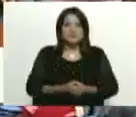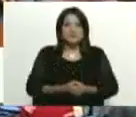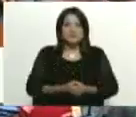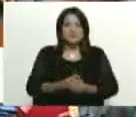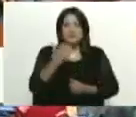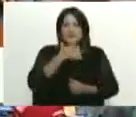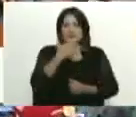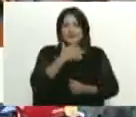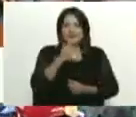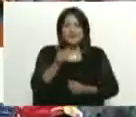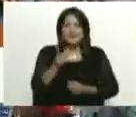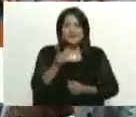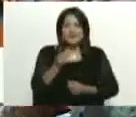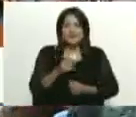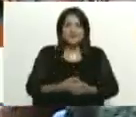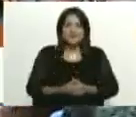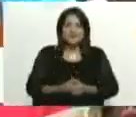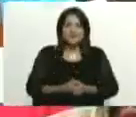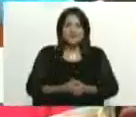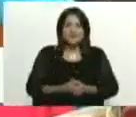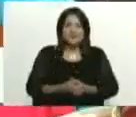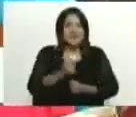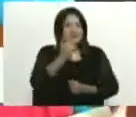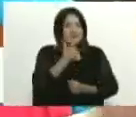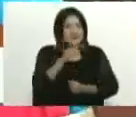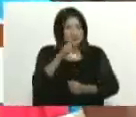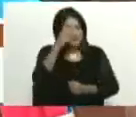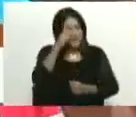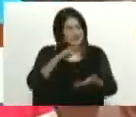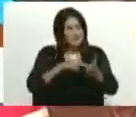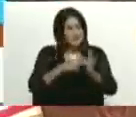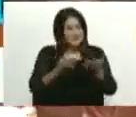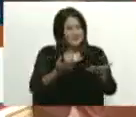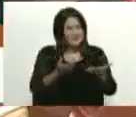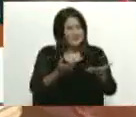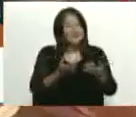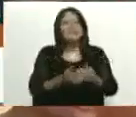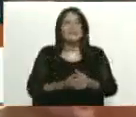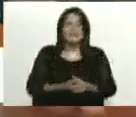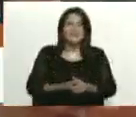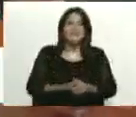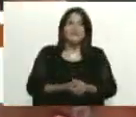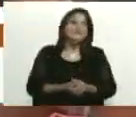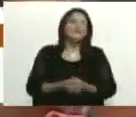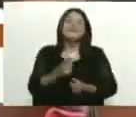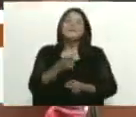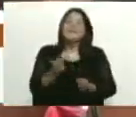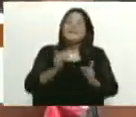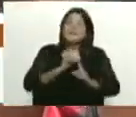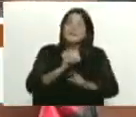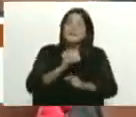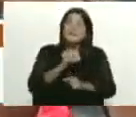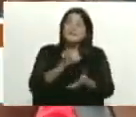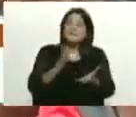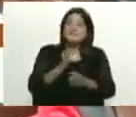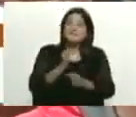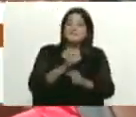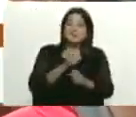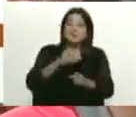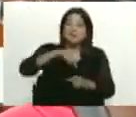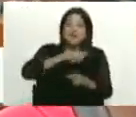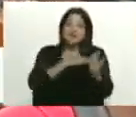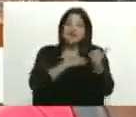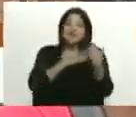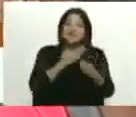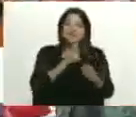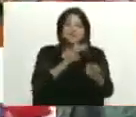Una pera. ¿Sabes lo que es un mango? Mire, entonces, ese trabajo de visitar a todo aquel que